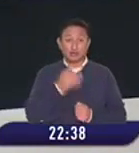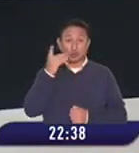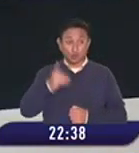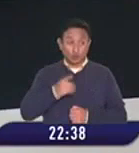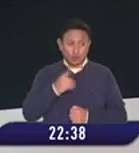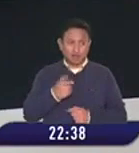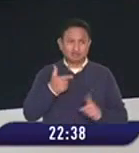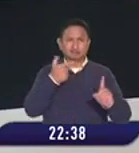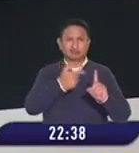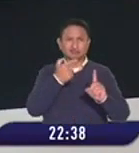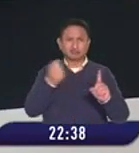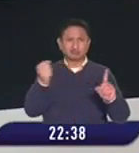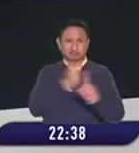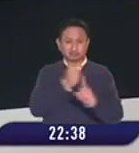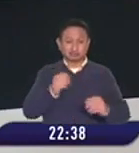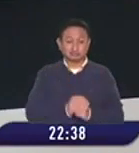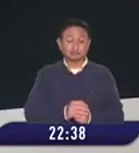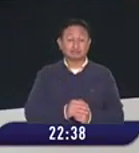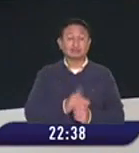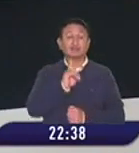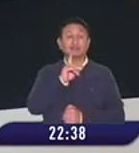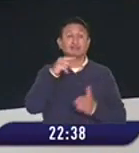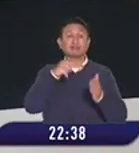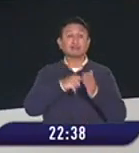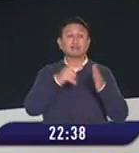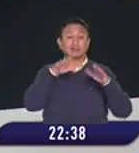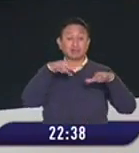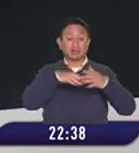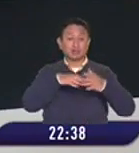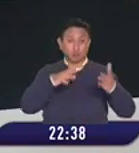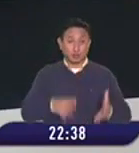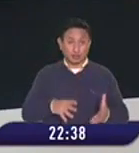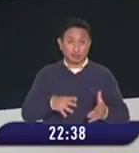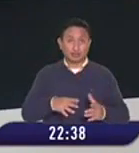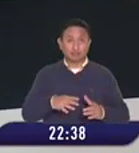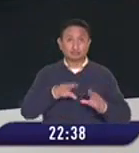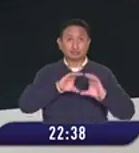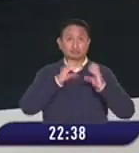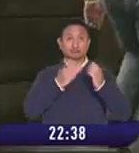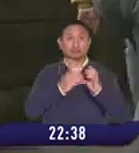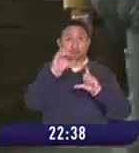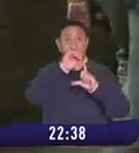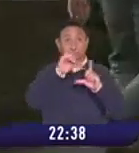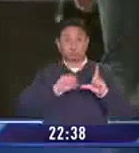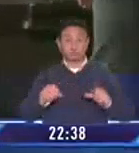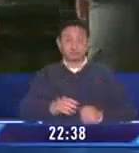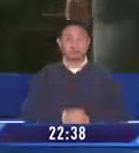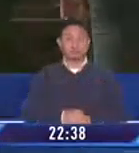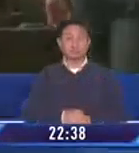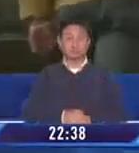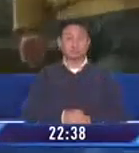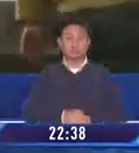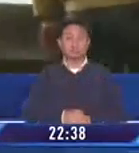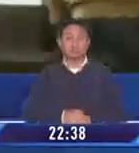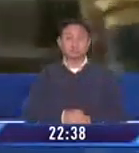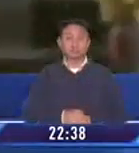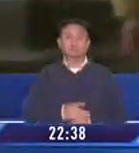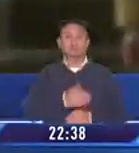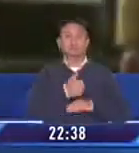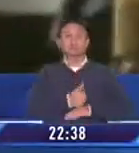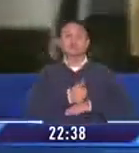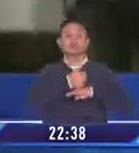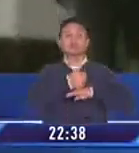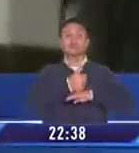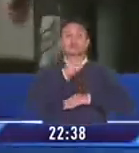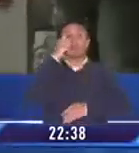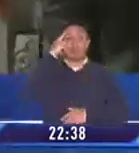Durán, obligando a que miles de estudiantes pasen a clases virtuales. A puerta cerrada, las autoridades